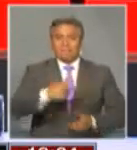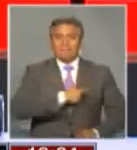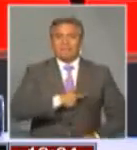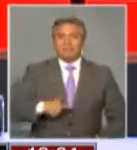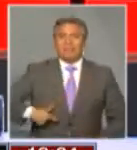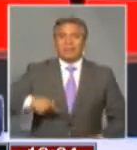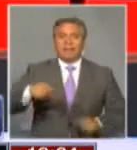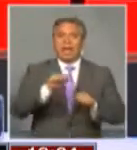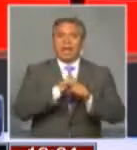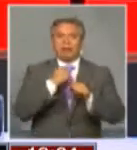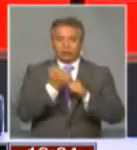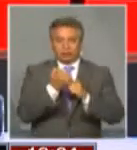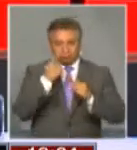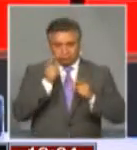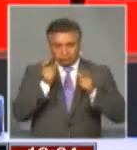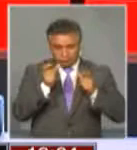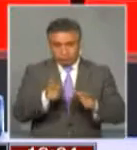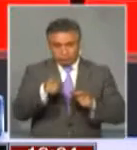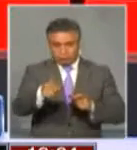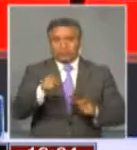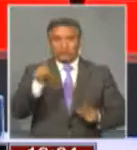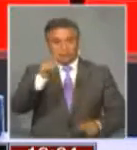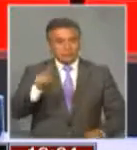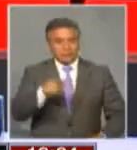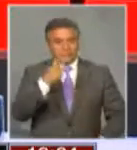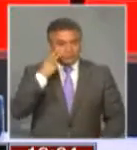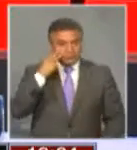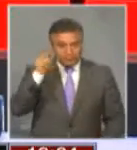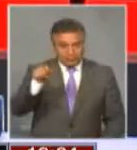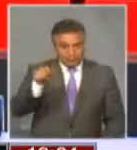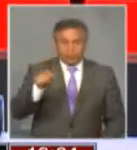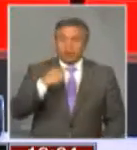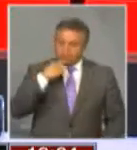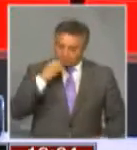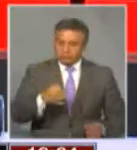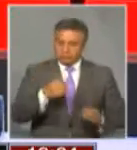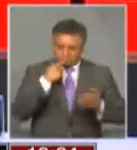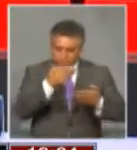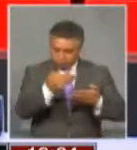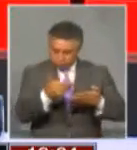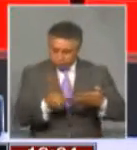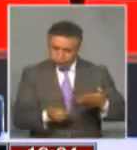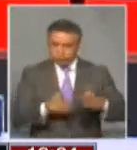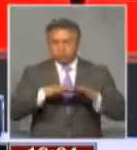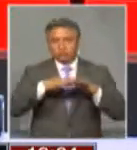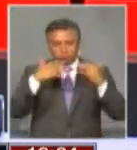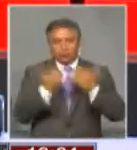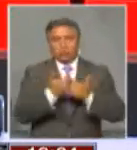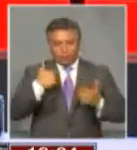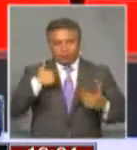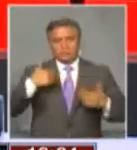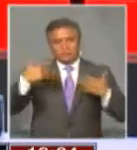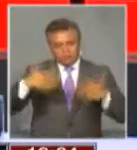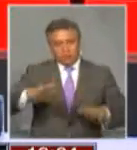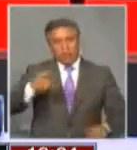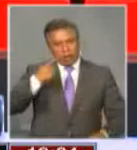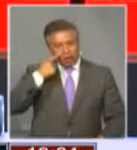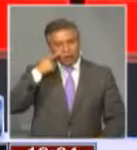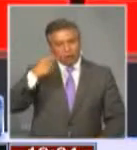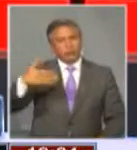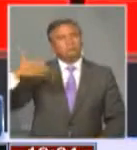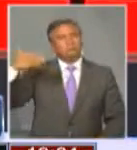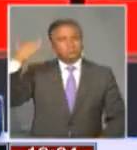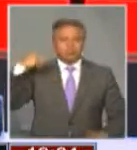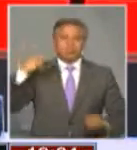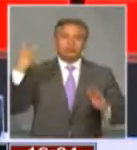de Fiscalizadores del Servicio de Impuestos Internos aseguró que los antecedentes de este caso se conocían desde 2010